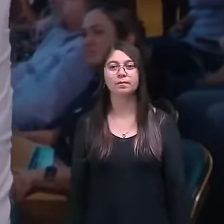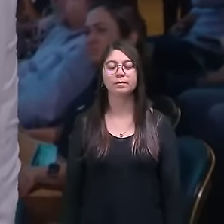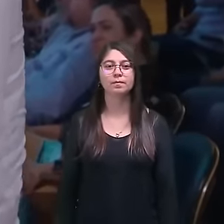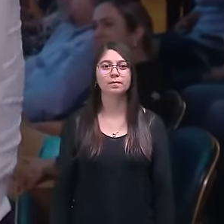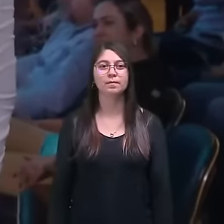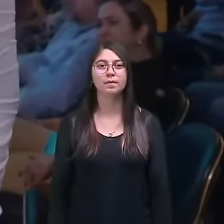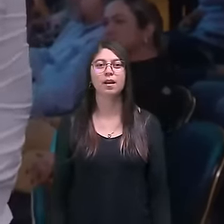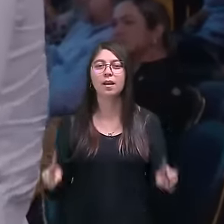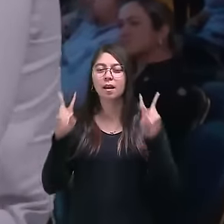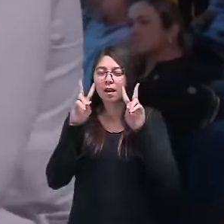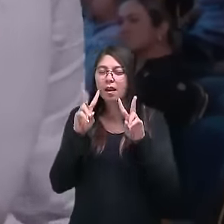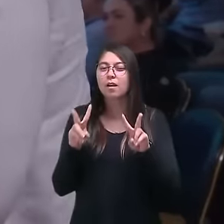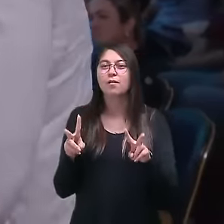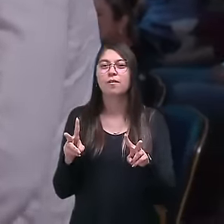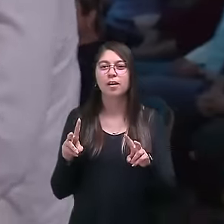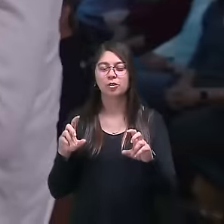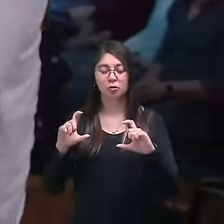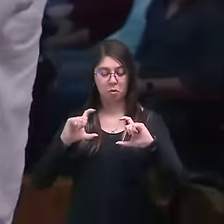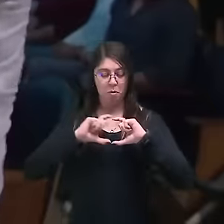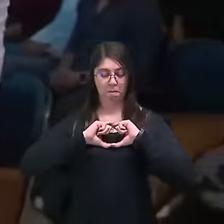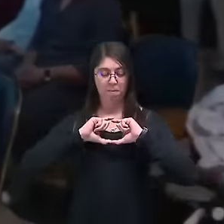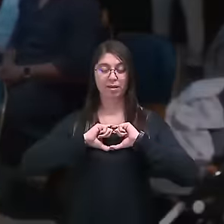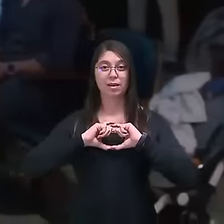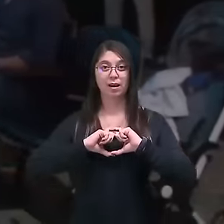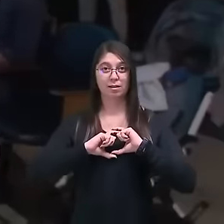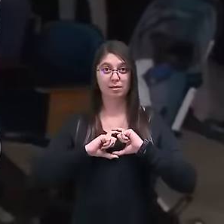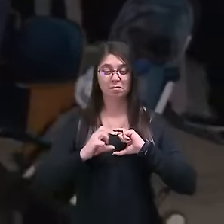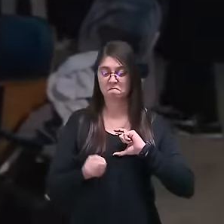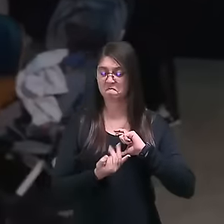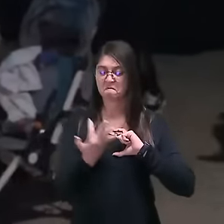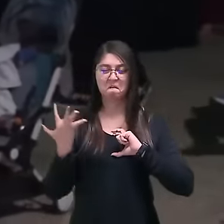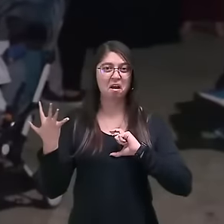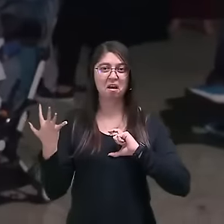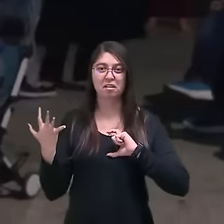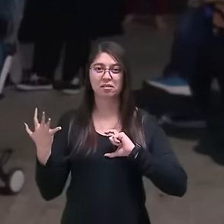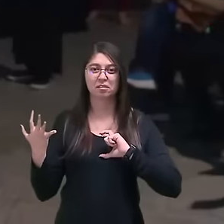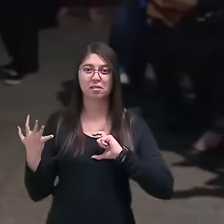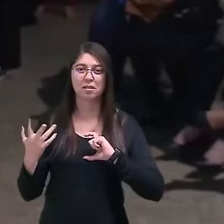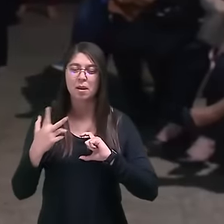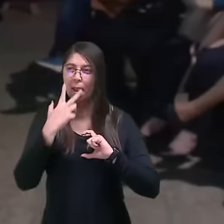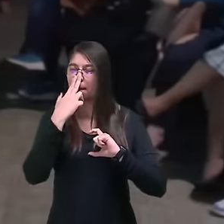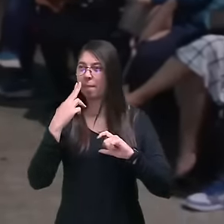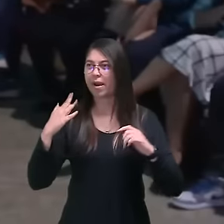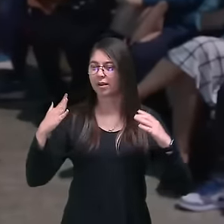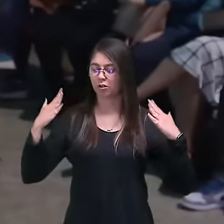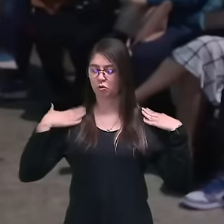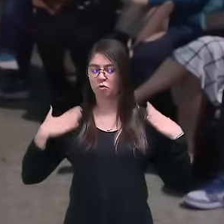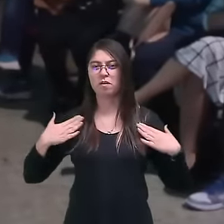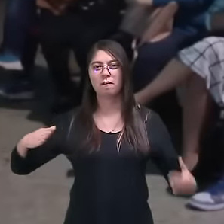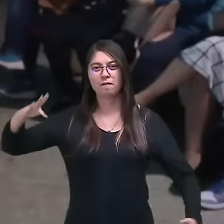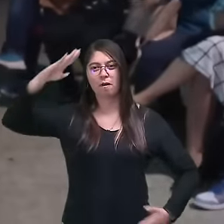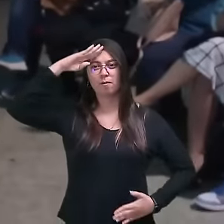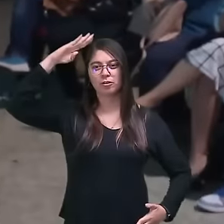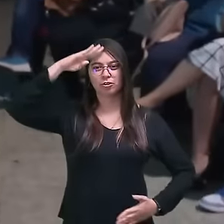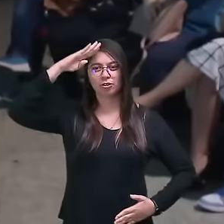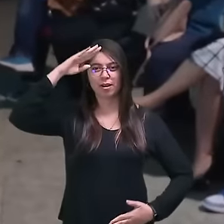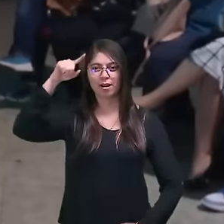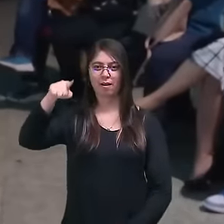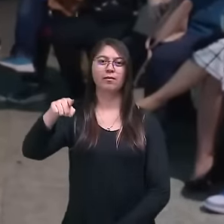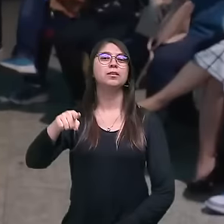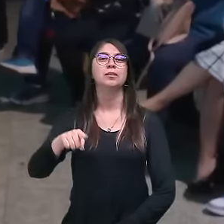Yo veo muchas medallas en tu peito. Veo como un uniforme de general sobre usted.